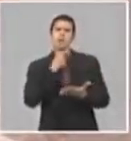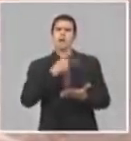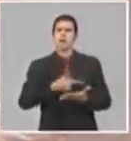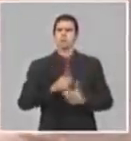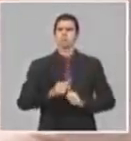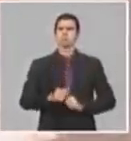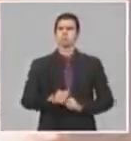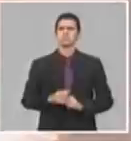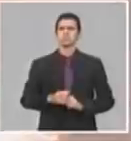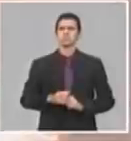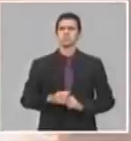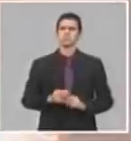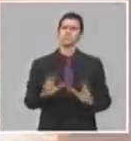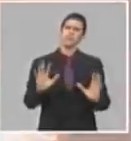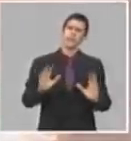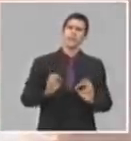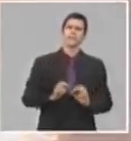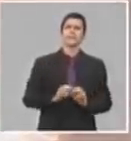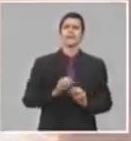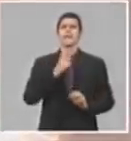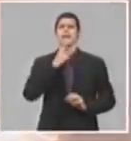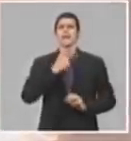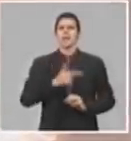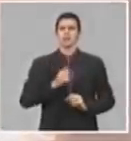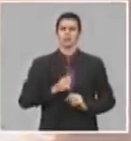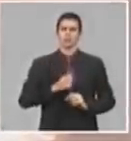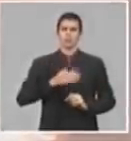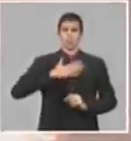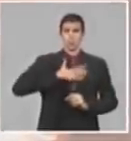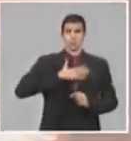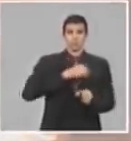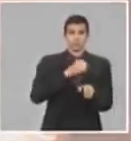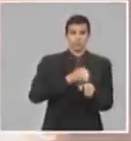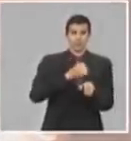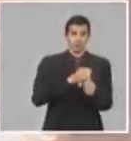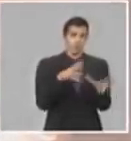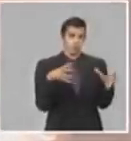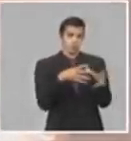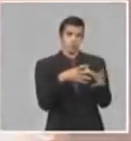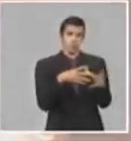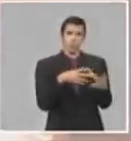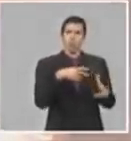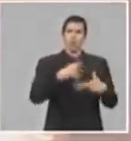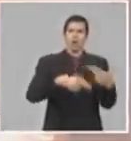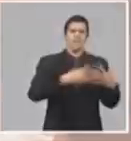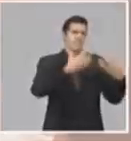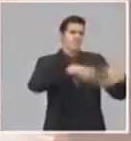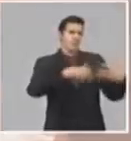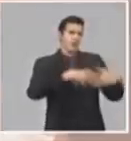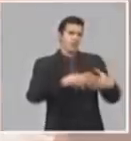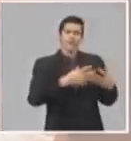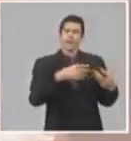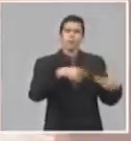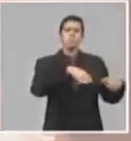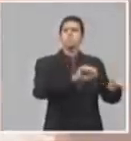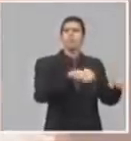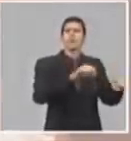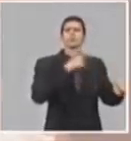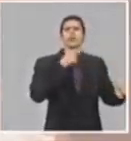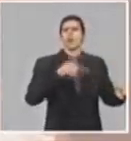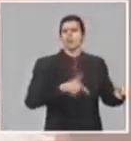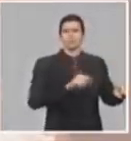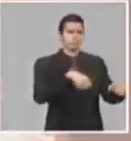exportación solamente se le descontará un pequeño margen comercial por la empresa estatal que brinda el